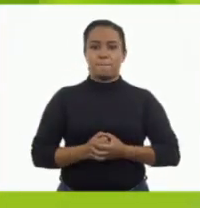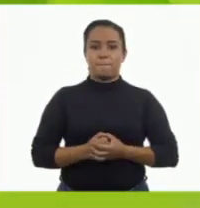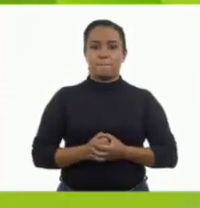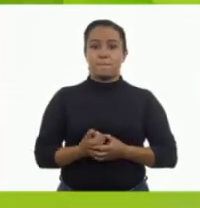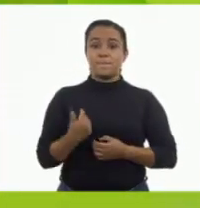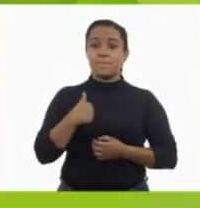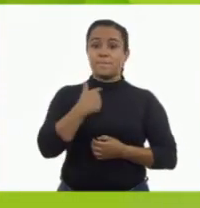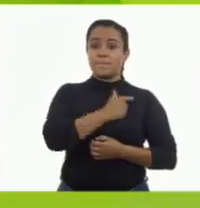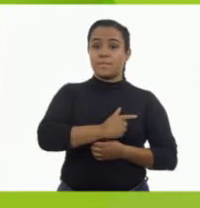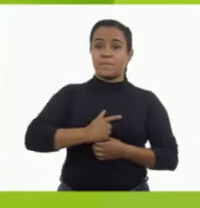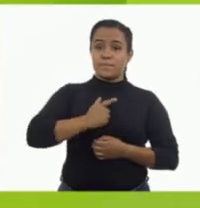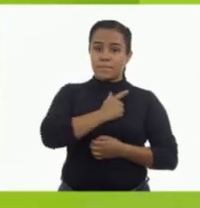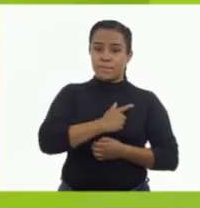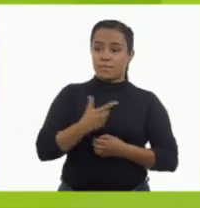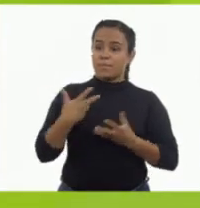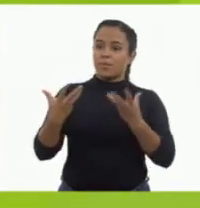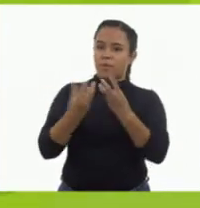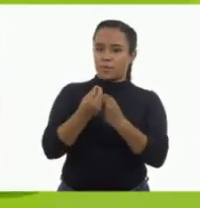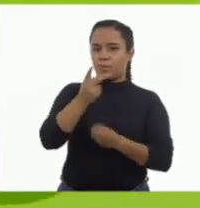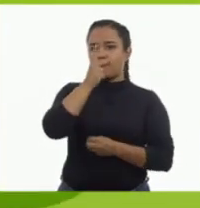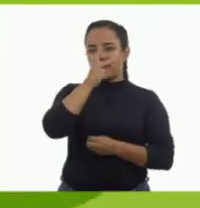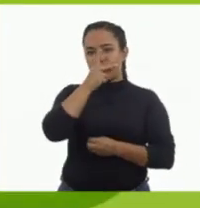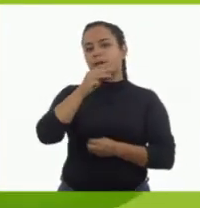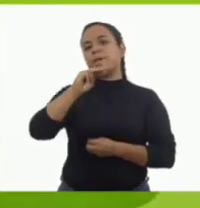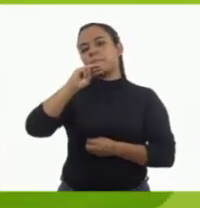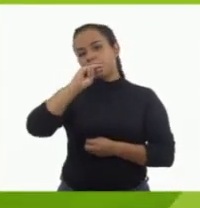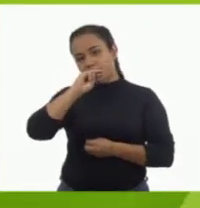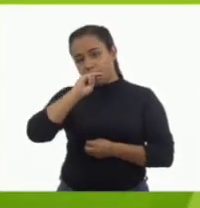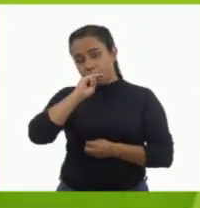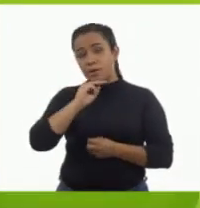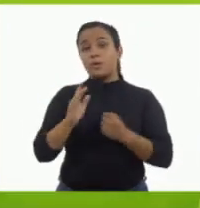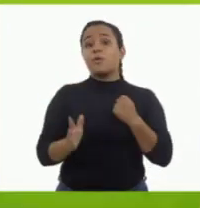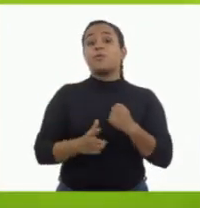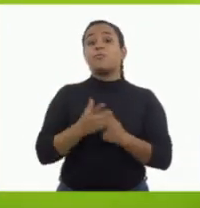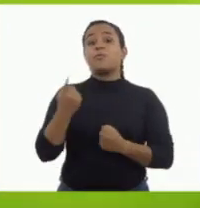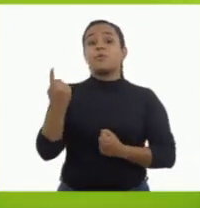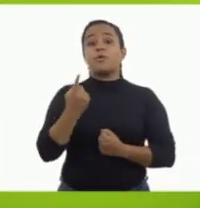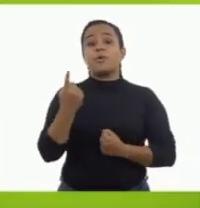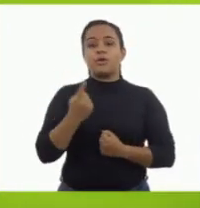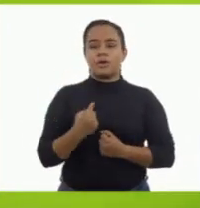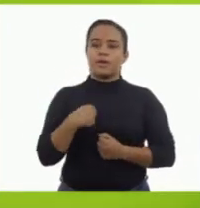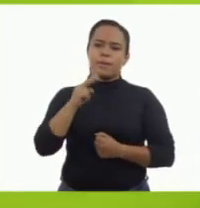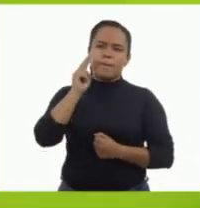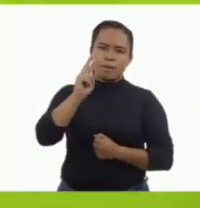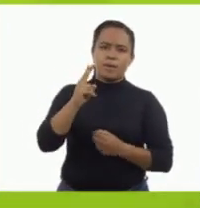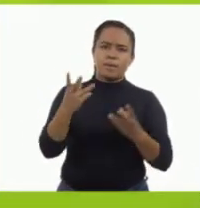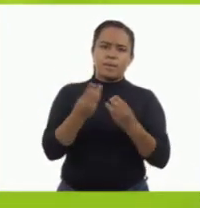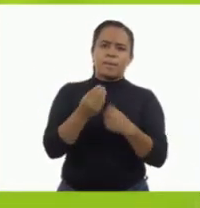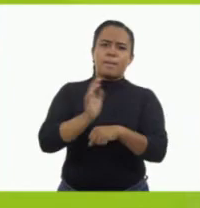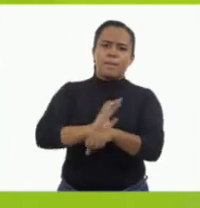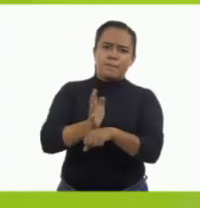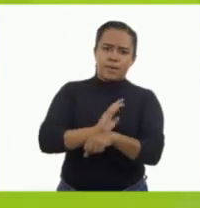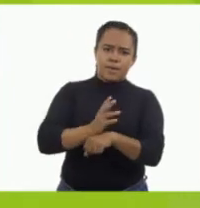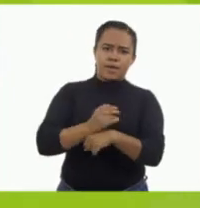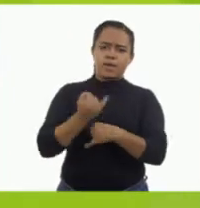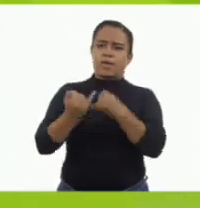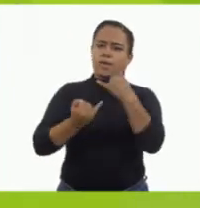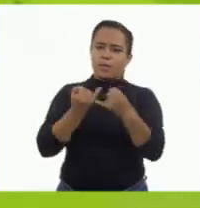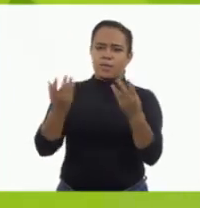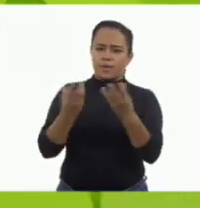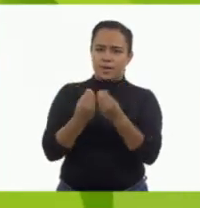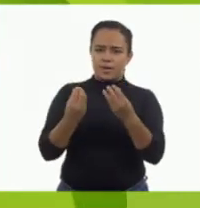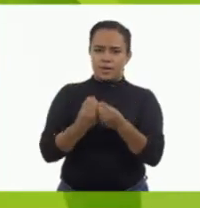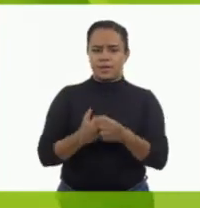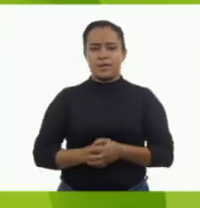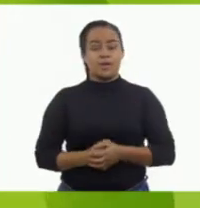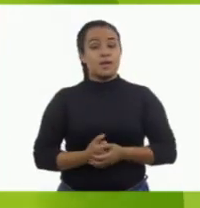Me gusta estar con mi papá y con mi mamá porque veo películas y puedo jugar con ellos.